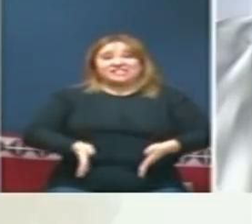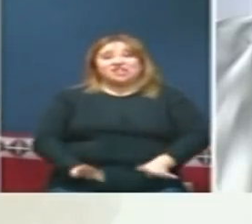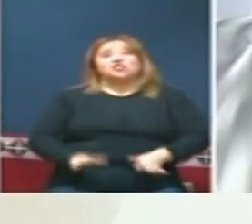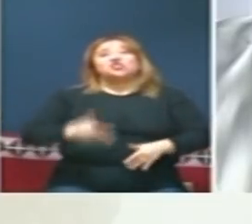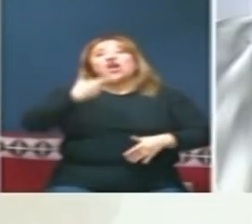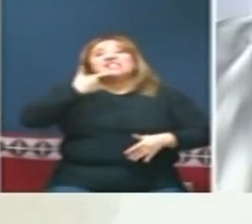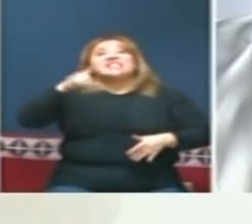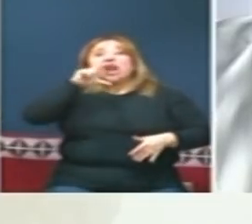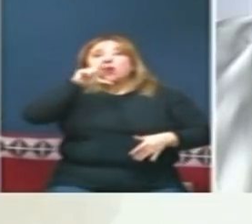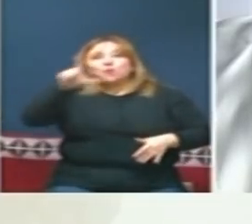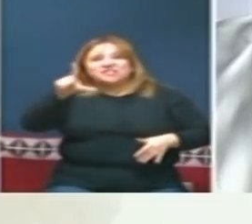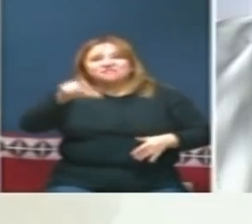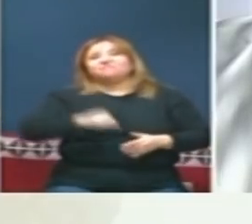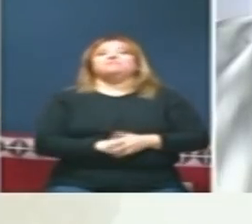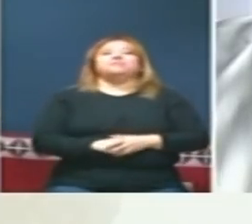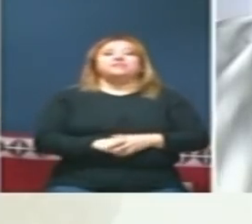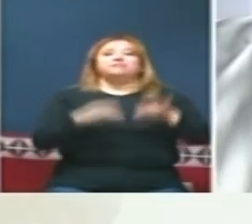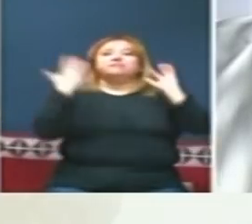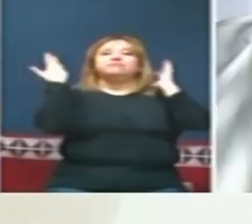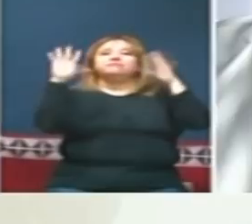Luis.